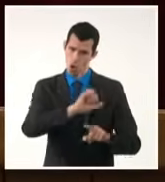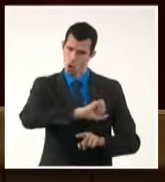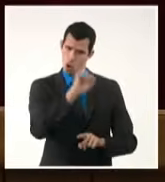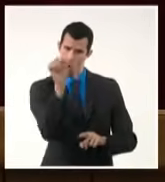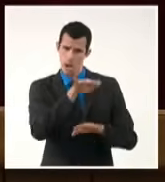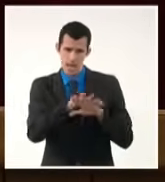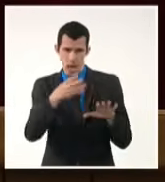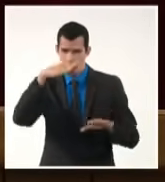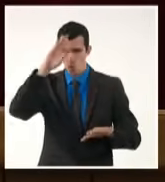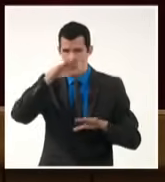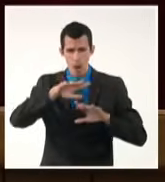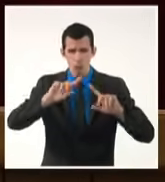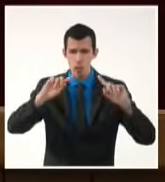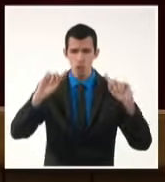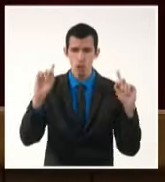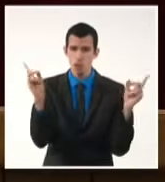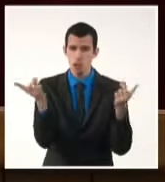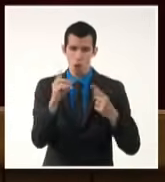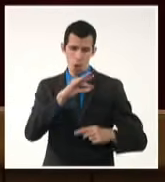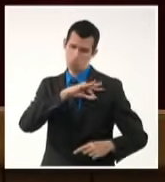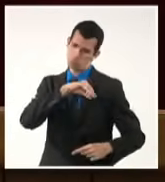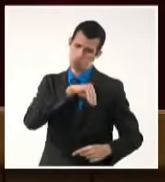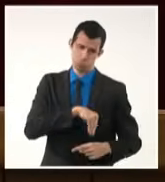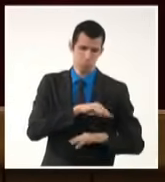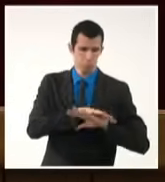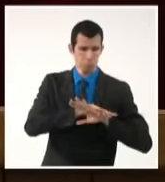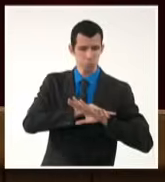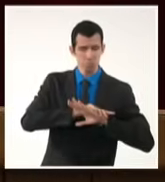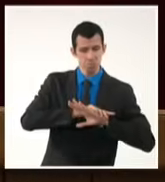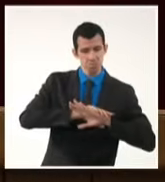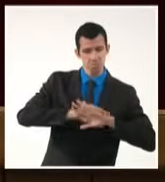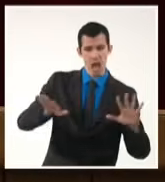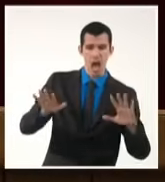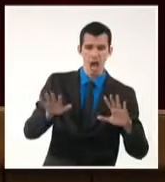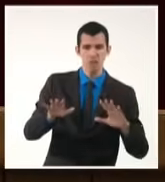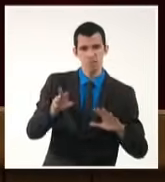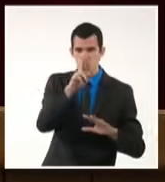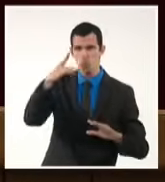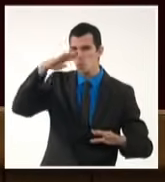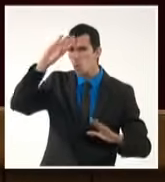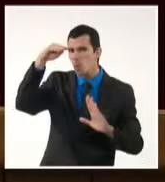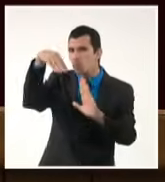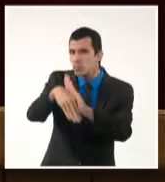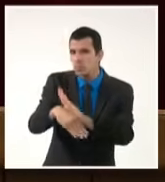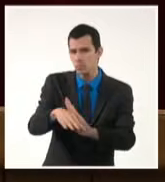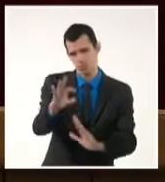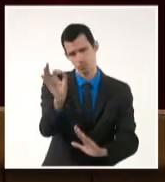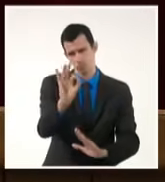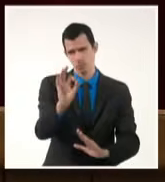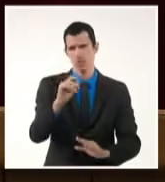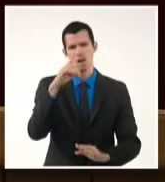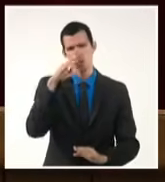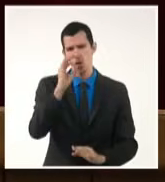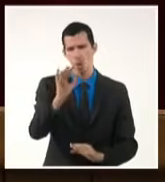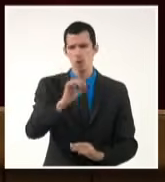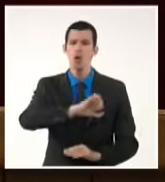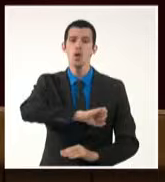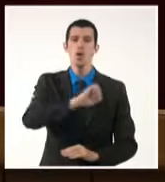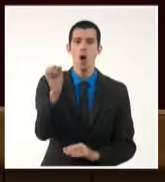Compatriotas, durante los debates de estos días se ha hablado crítica y autocríticamente de los errores